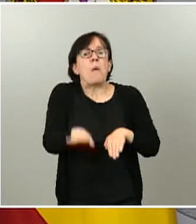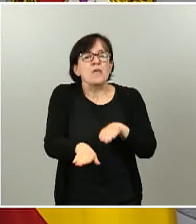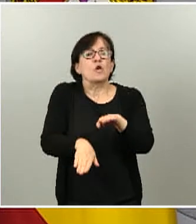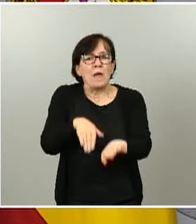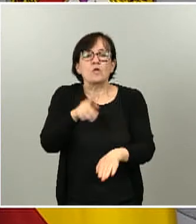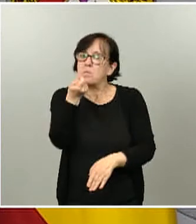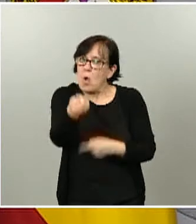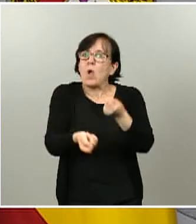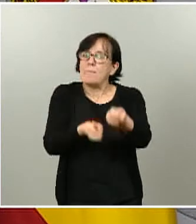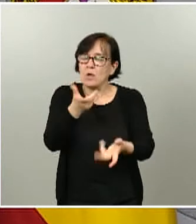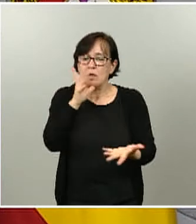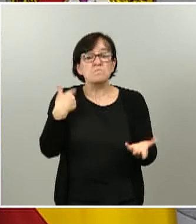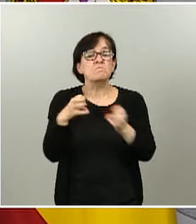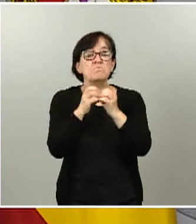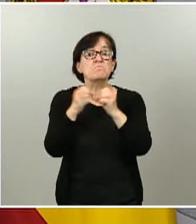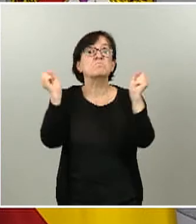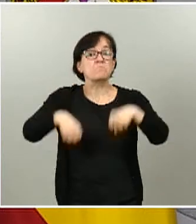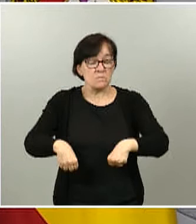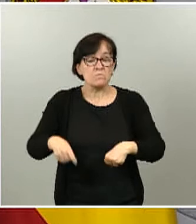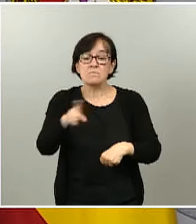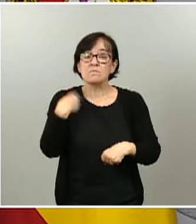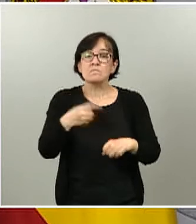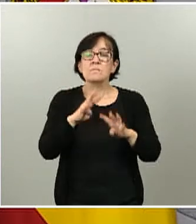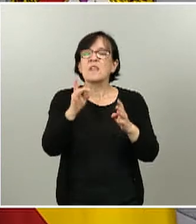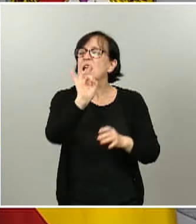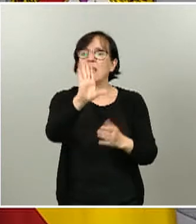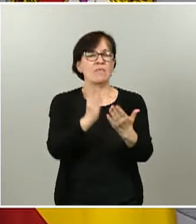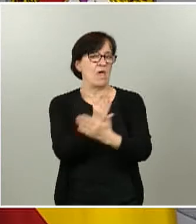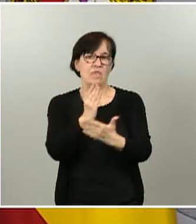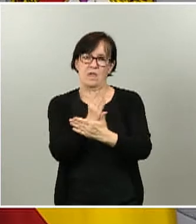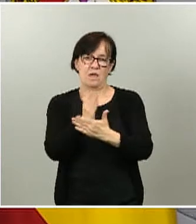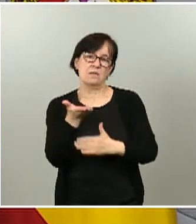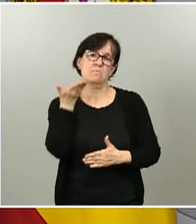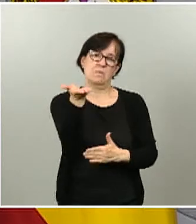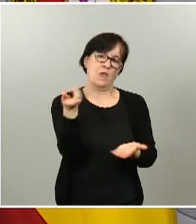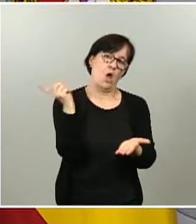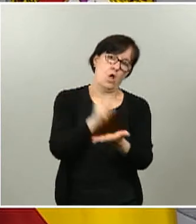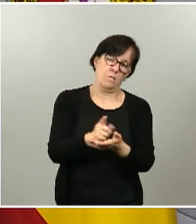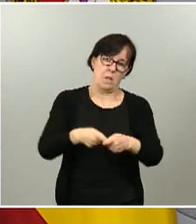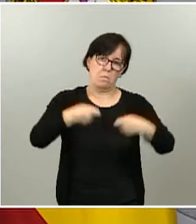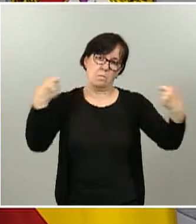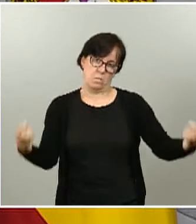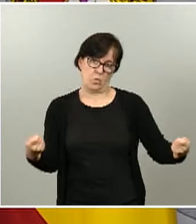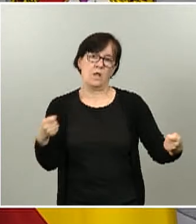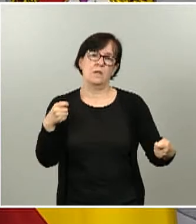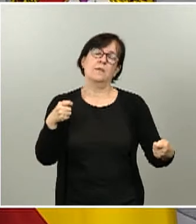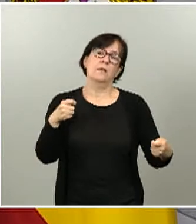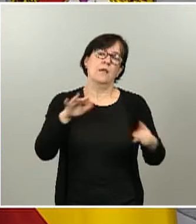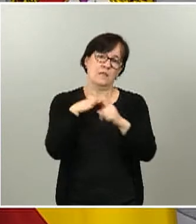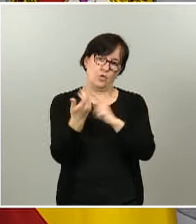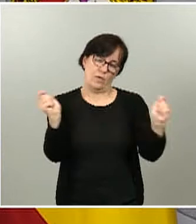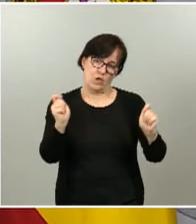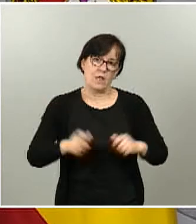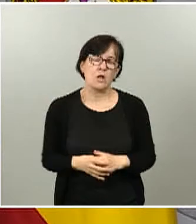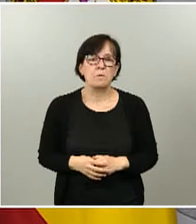habido consenso en relación a que sean 15 días los que se solicite esta prórroga del estado de alarma. En ese sentido, y contesto